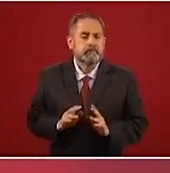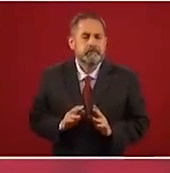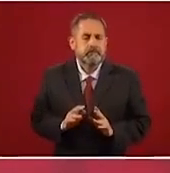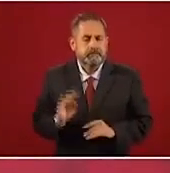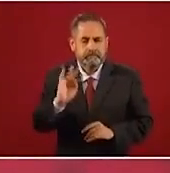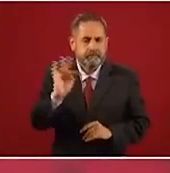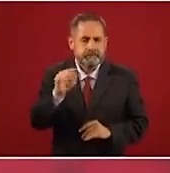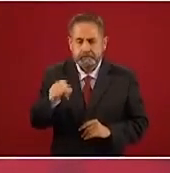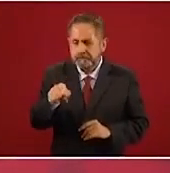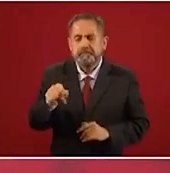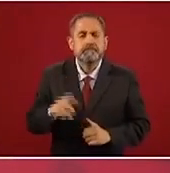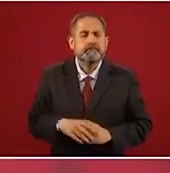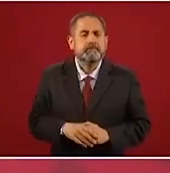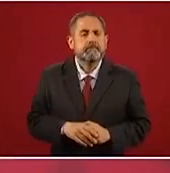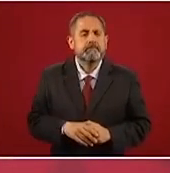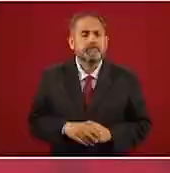se